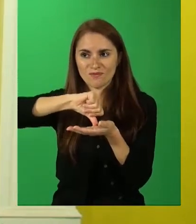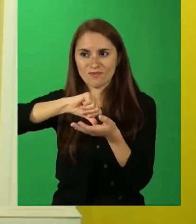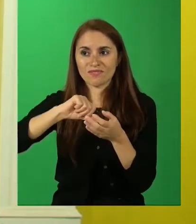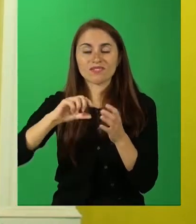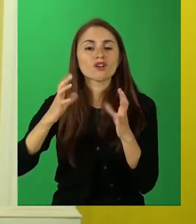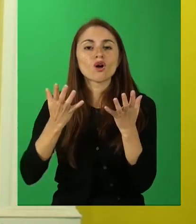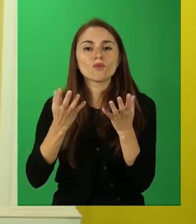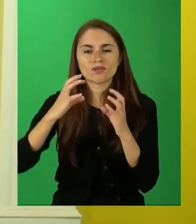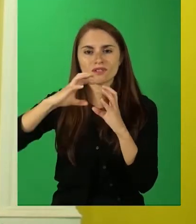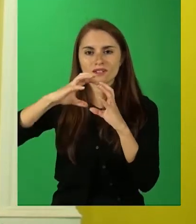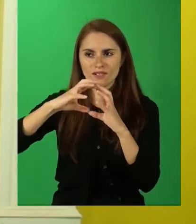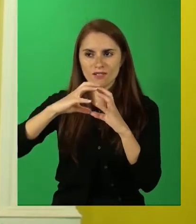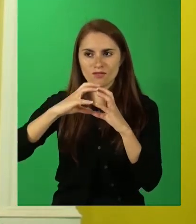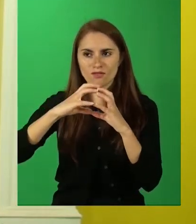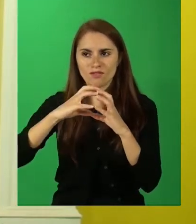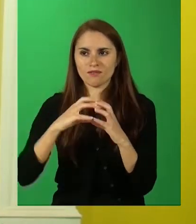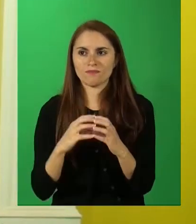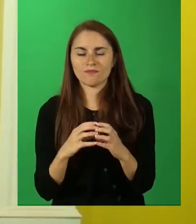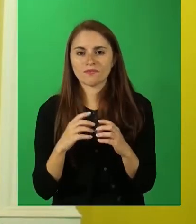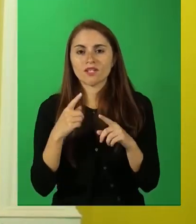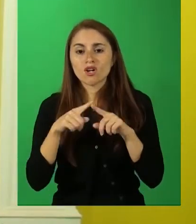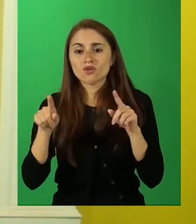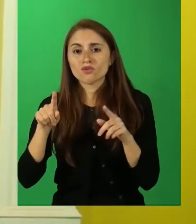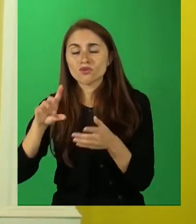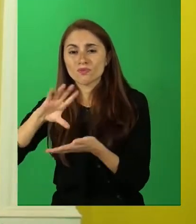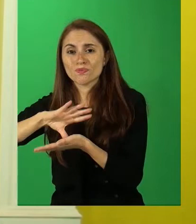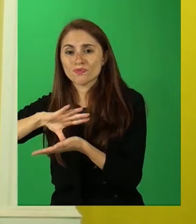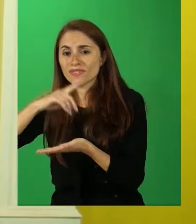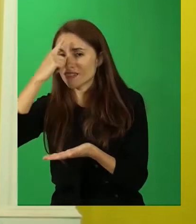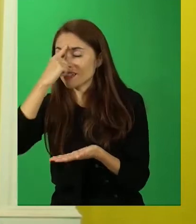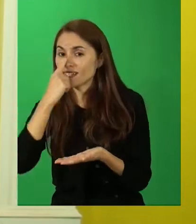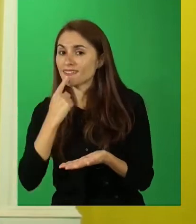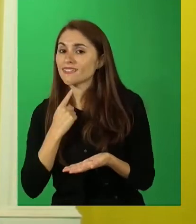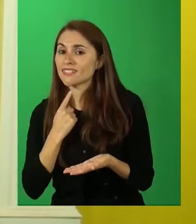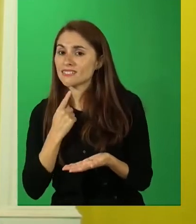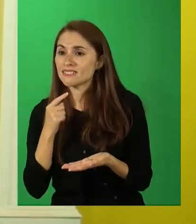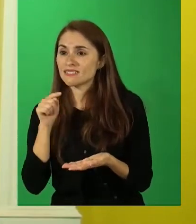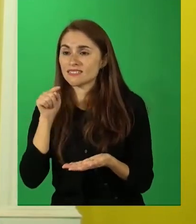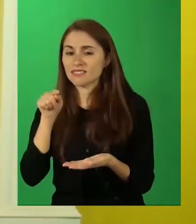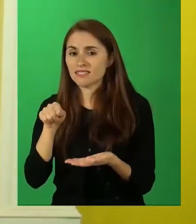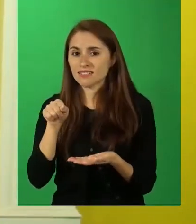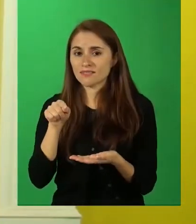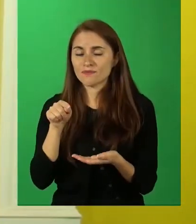Redonda. En Grecia, lo diré lento para la interpretación,